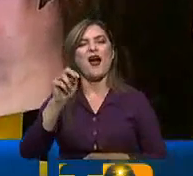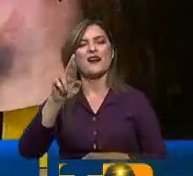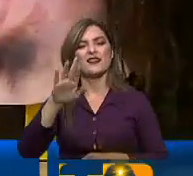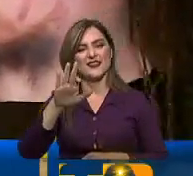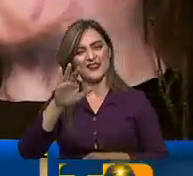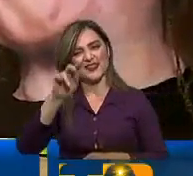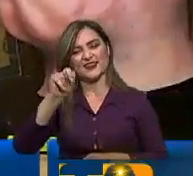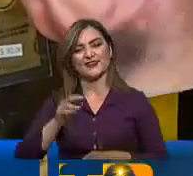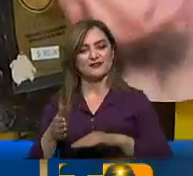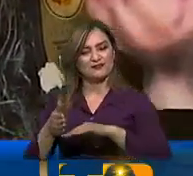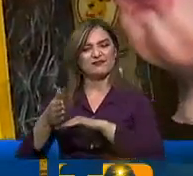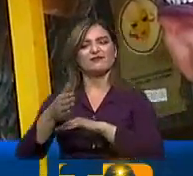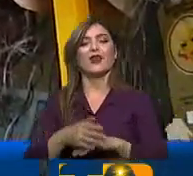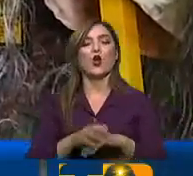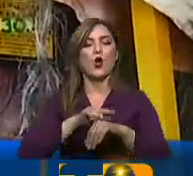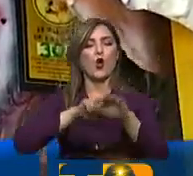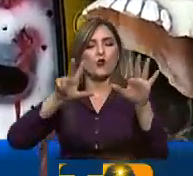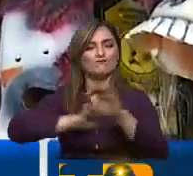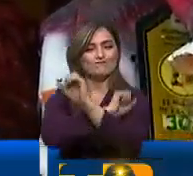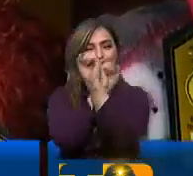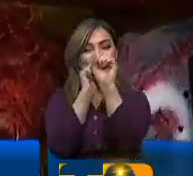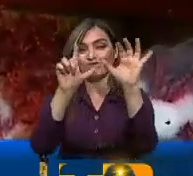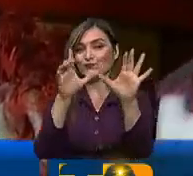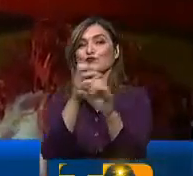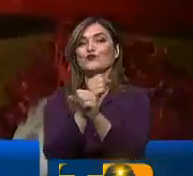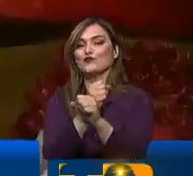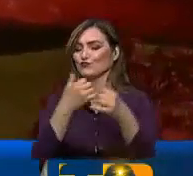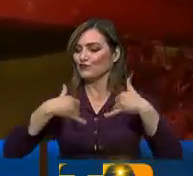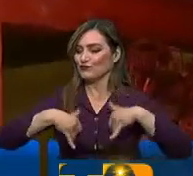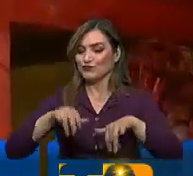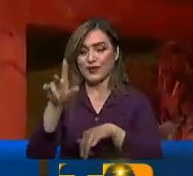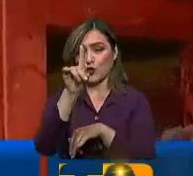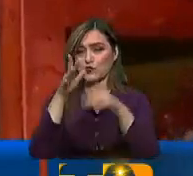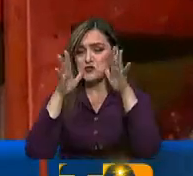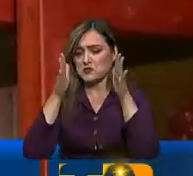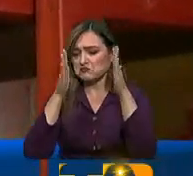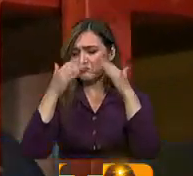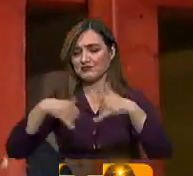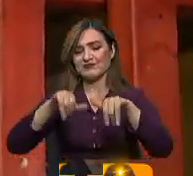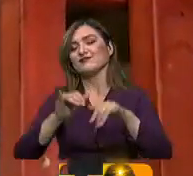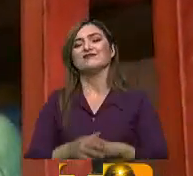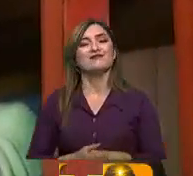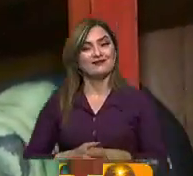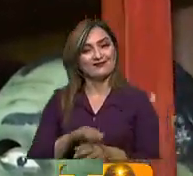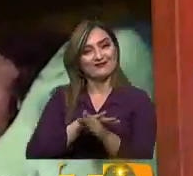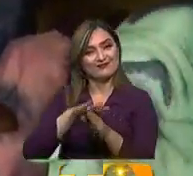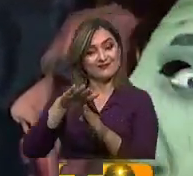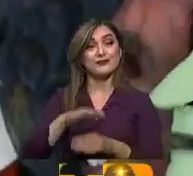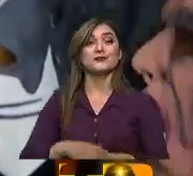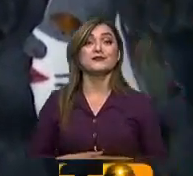horario de atención es de 8 de la mañana a 7 de la noche, ininterrumpido, incluido el 31 de diciembre. La invitación está